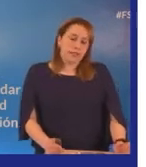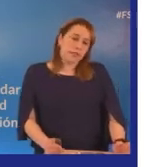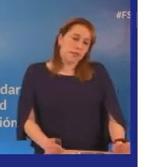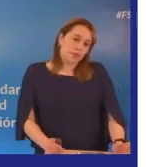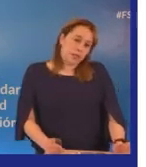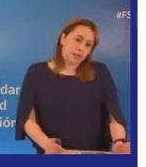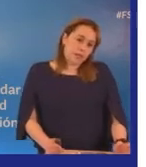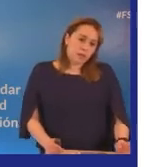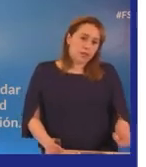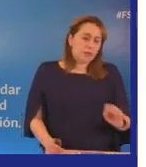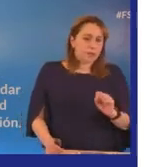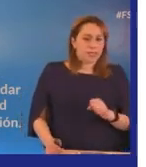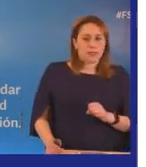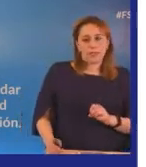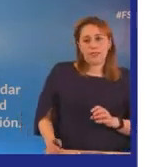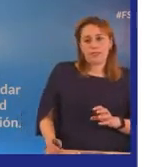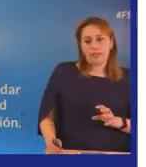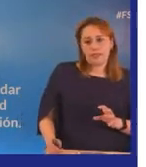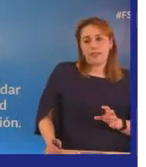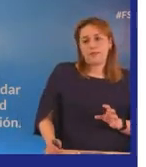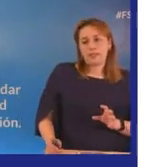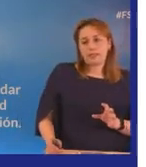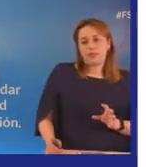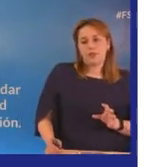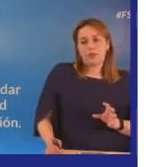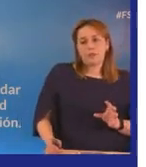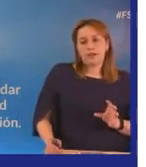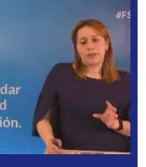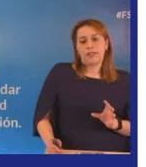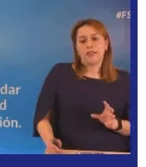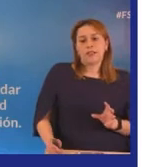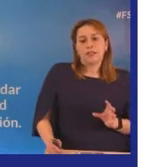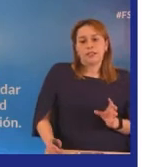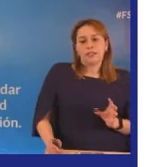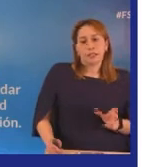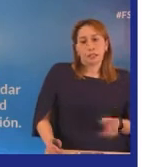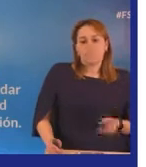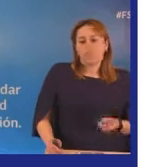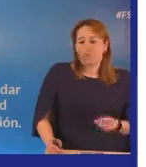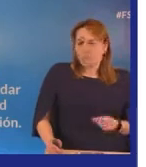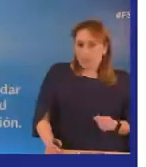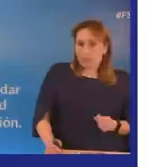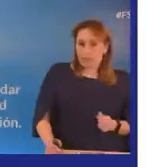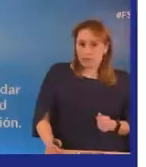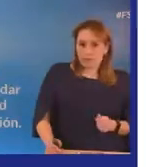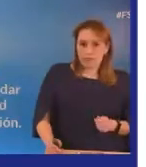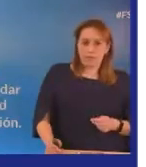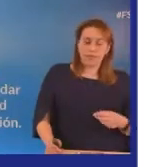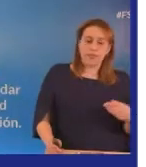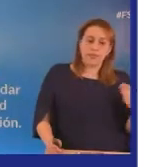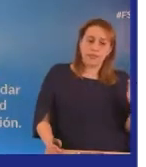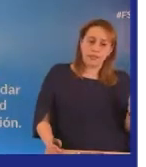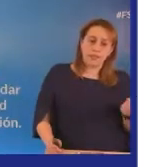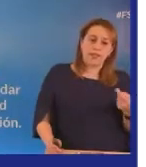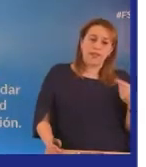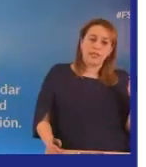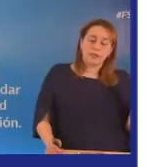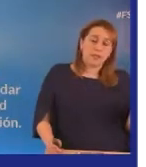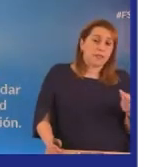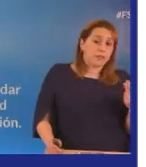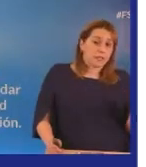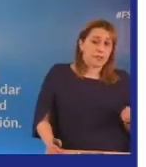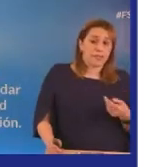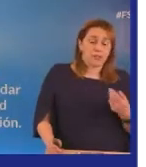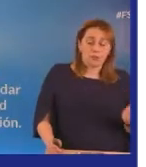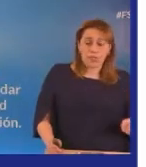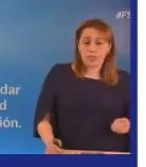En el deterioro leve, empieza el paciente a tener más que todo la parte de alteración cognitiva. Es el paciente que ya